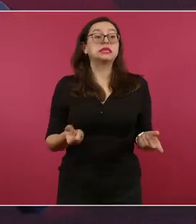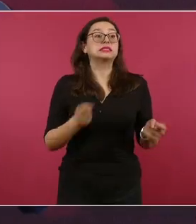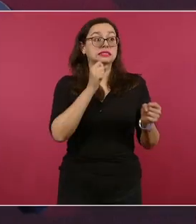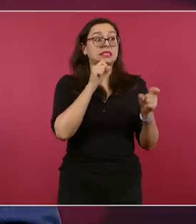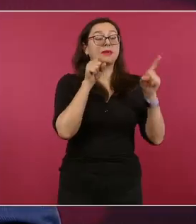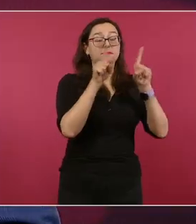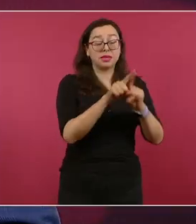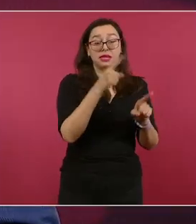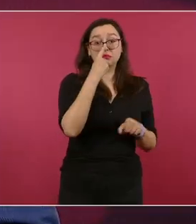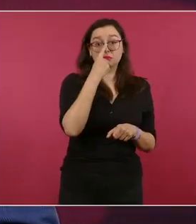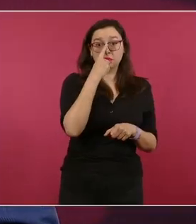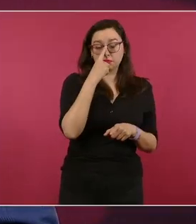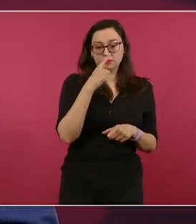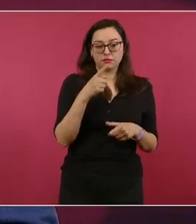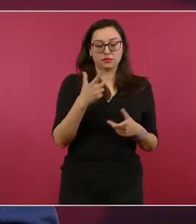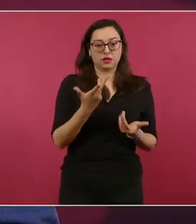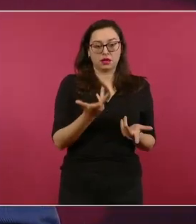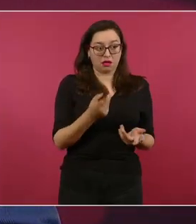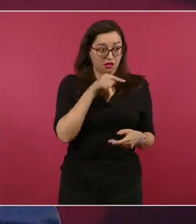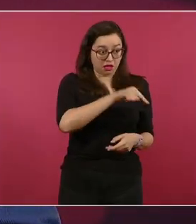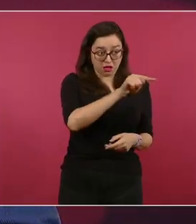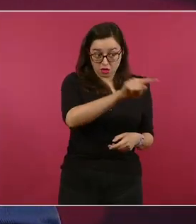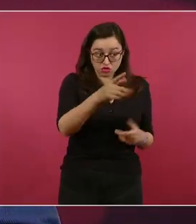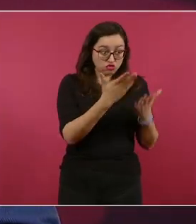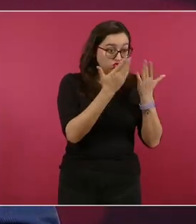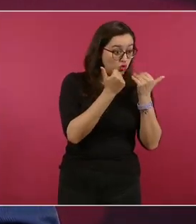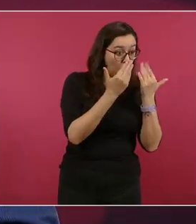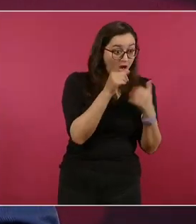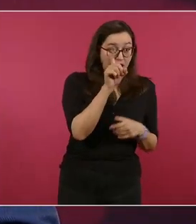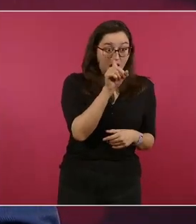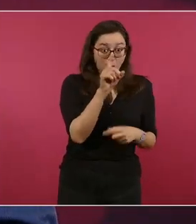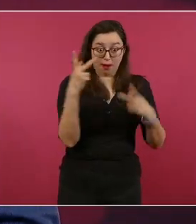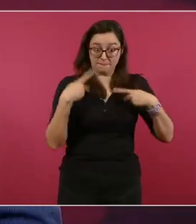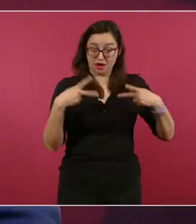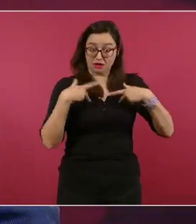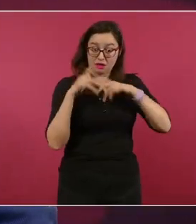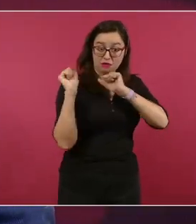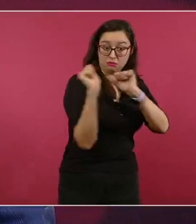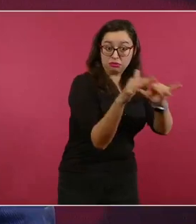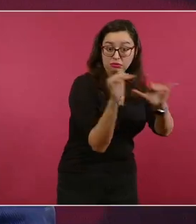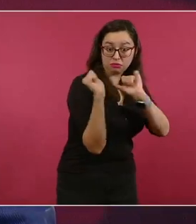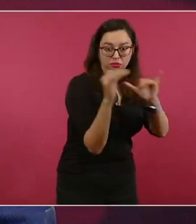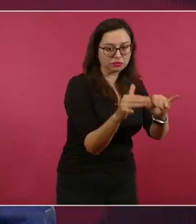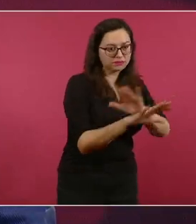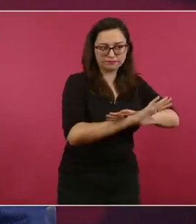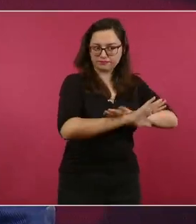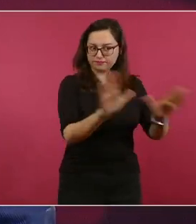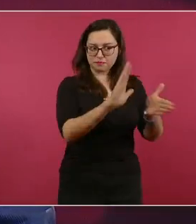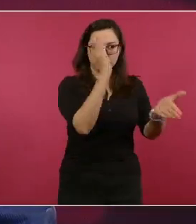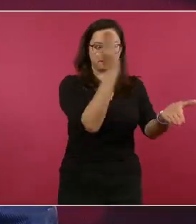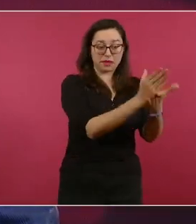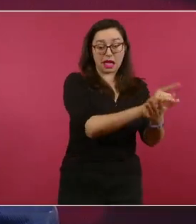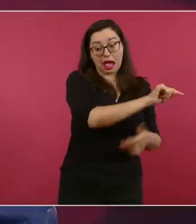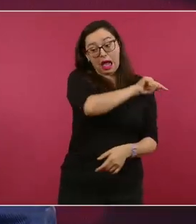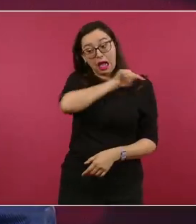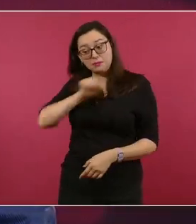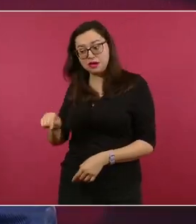desarrollo como lo estamos haciendo del país hacia donde hay agua.